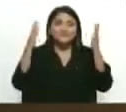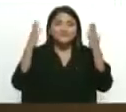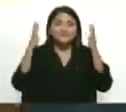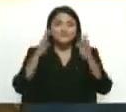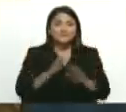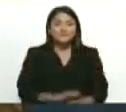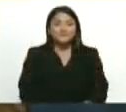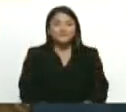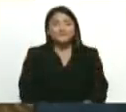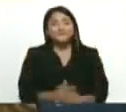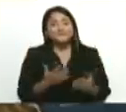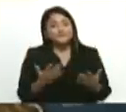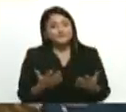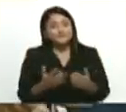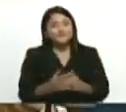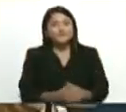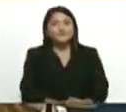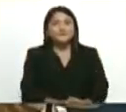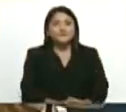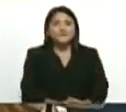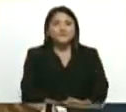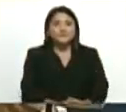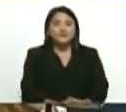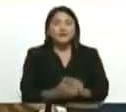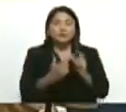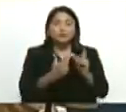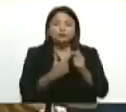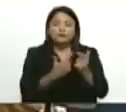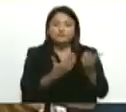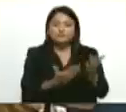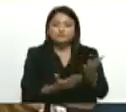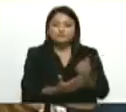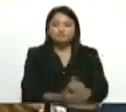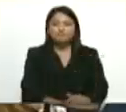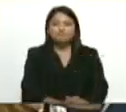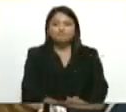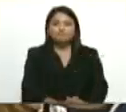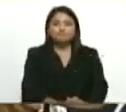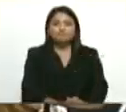En vez de estar